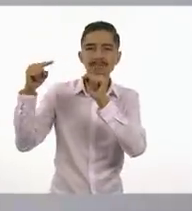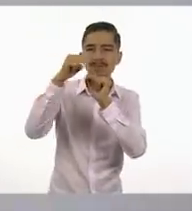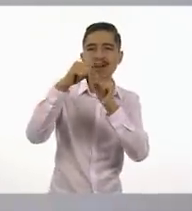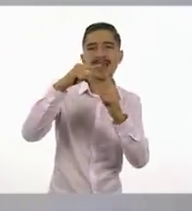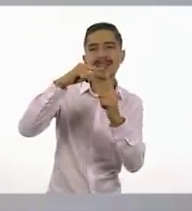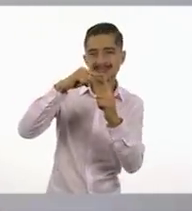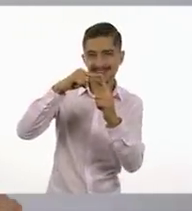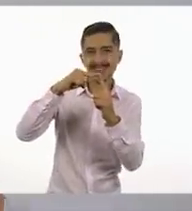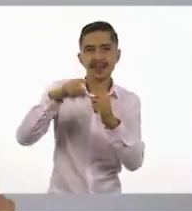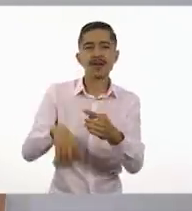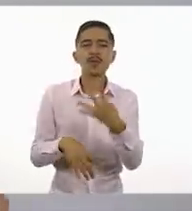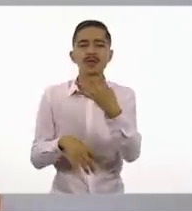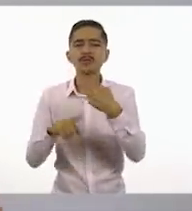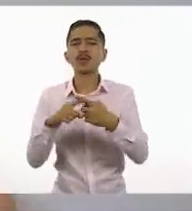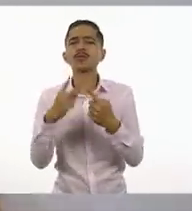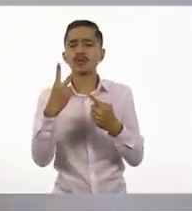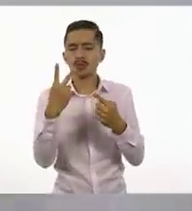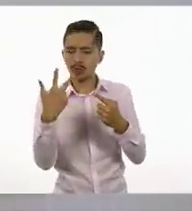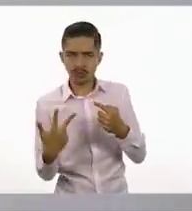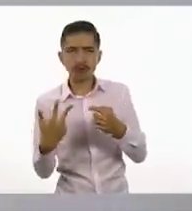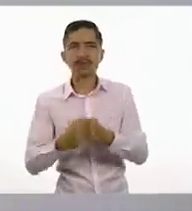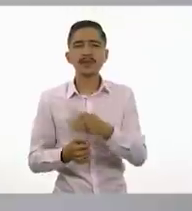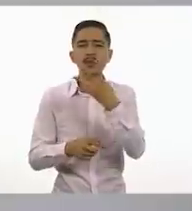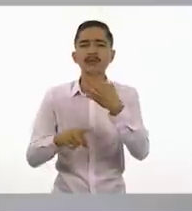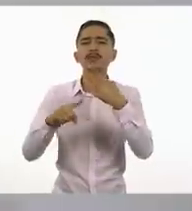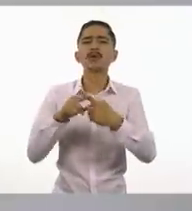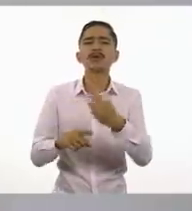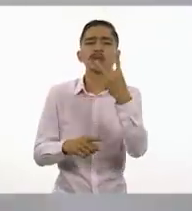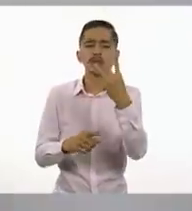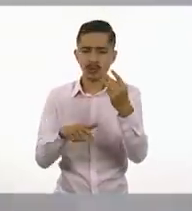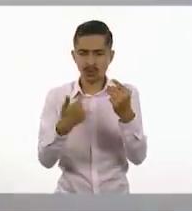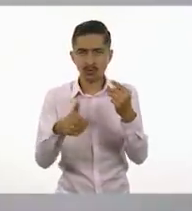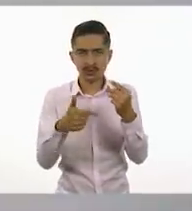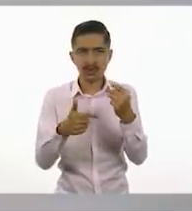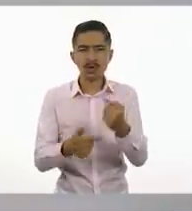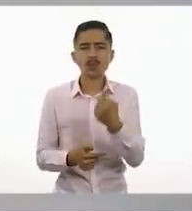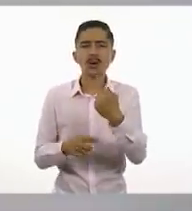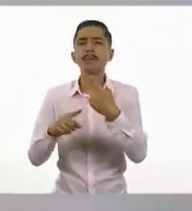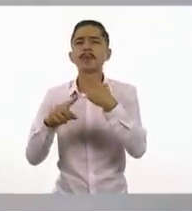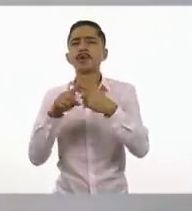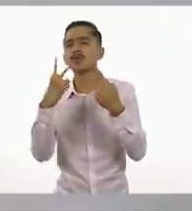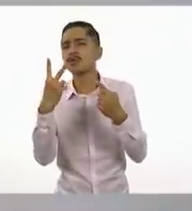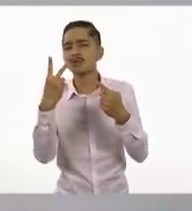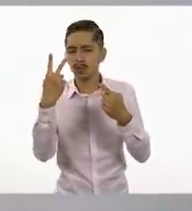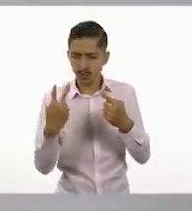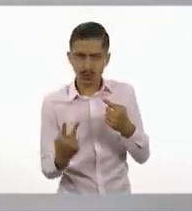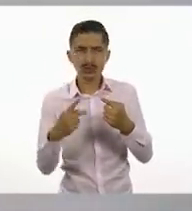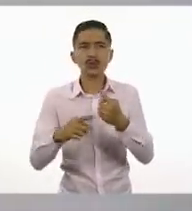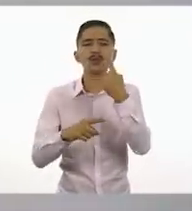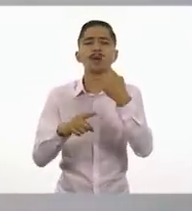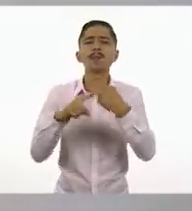4 por 2, 8, 4 por 3, 12, 1 por 2 2, y 1